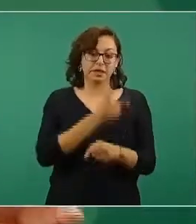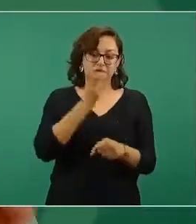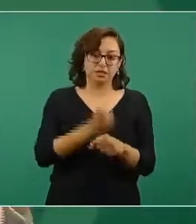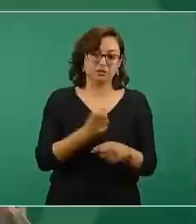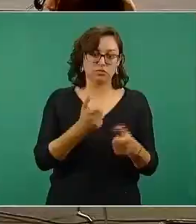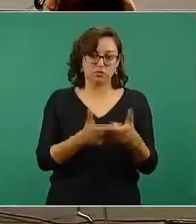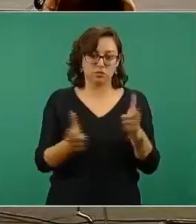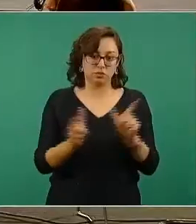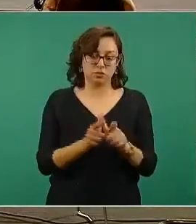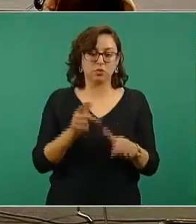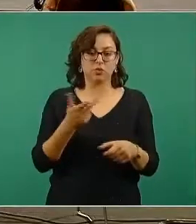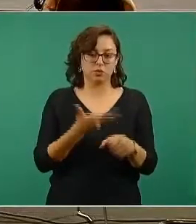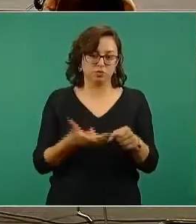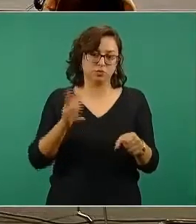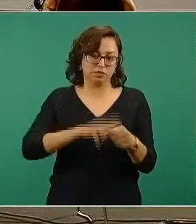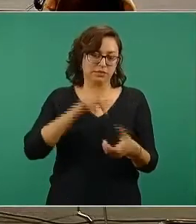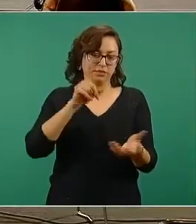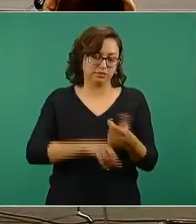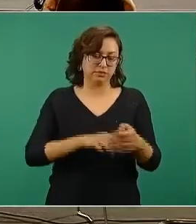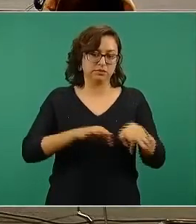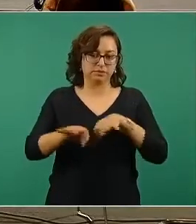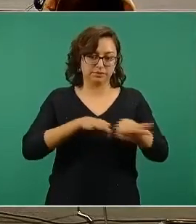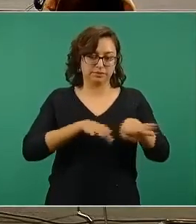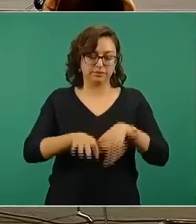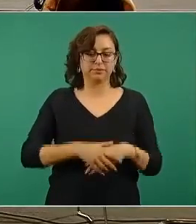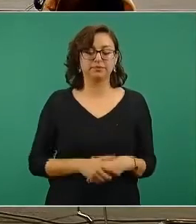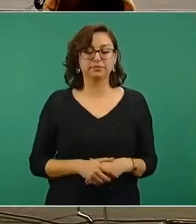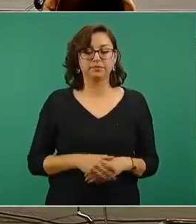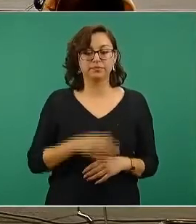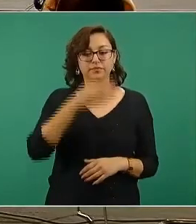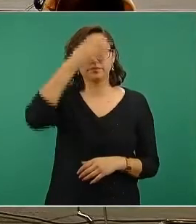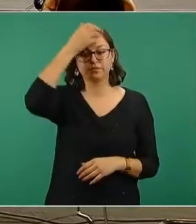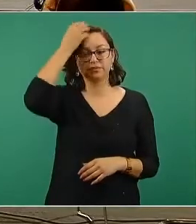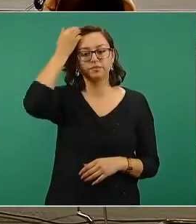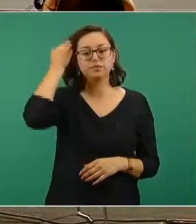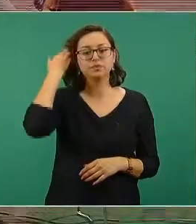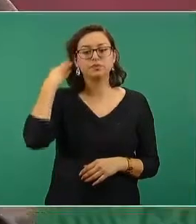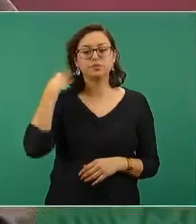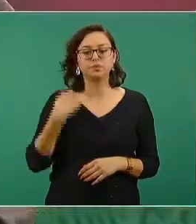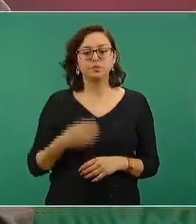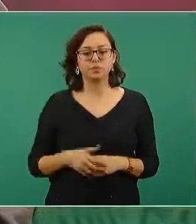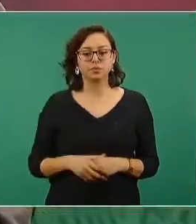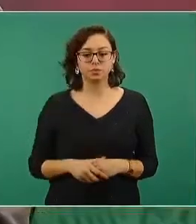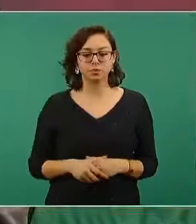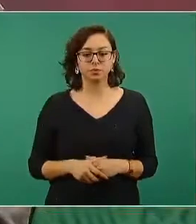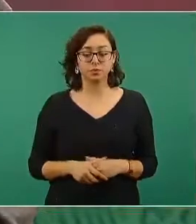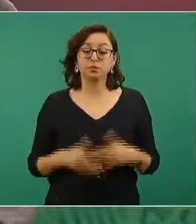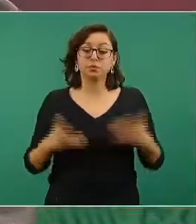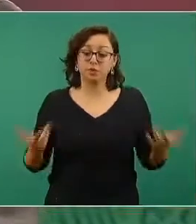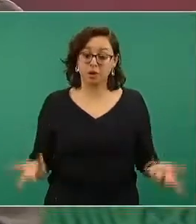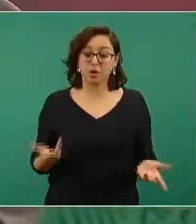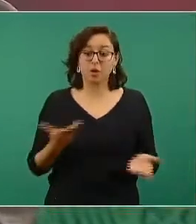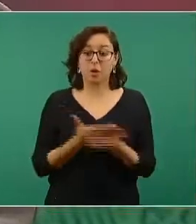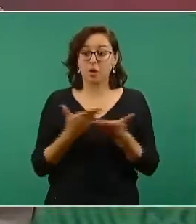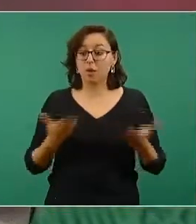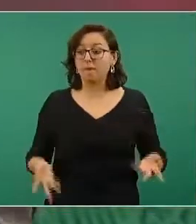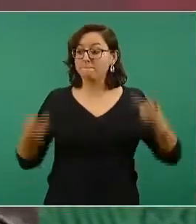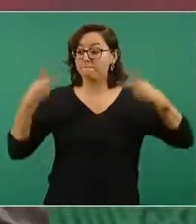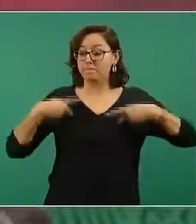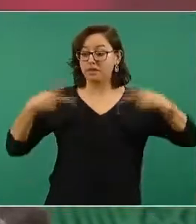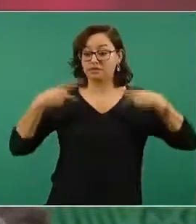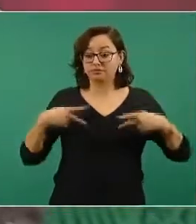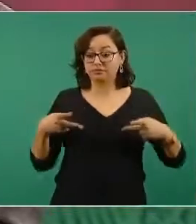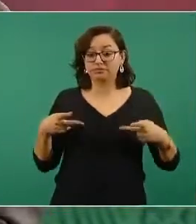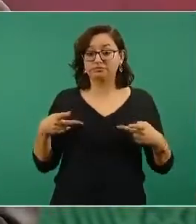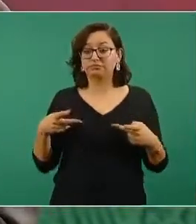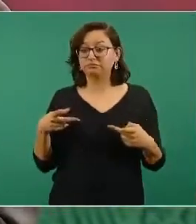línea. El reto de las personas que no tienen una práctica en instituciones públicas, que